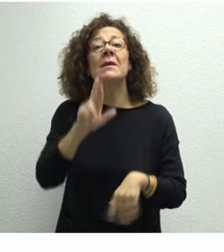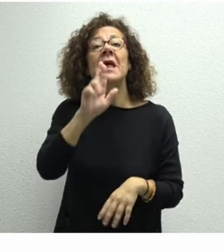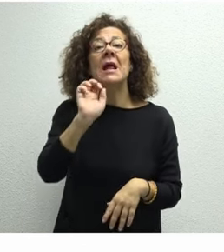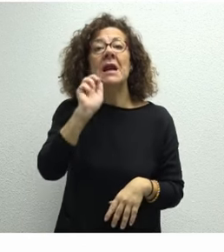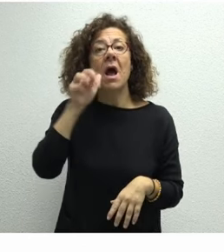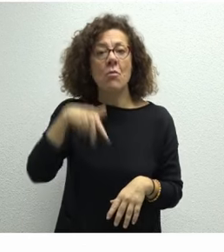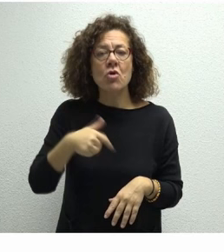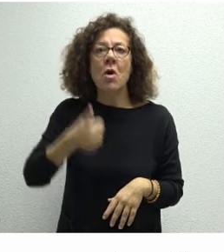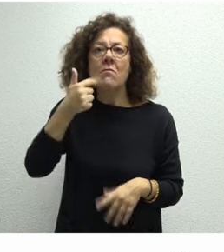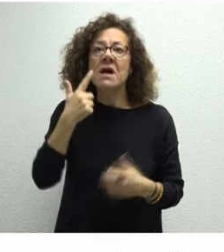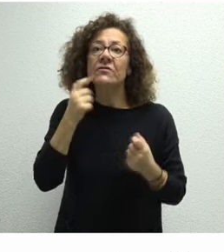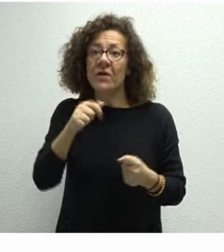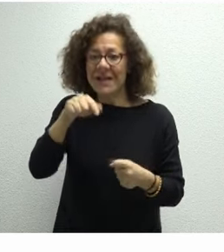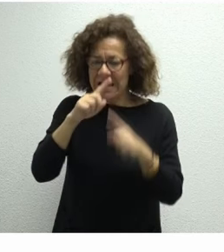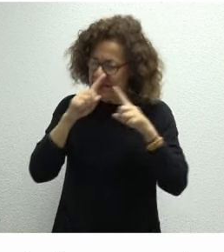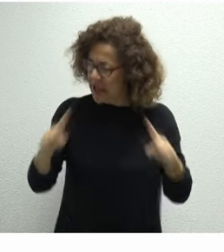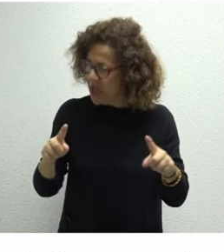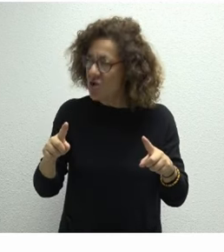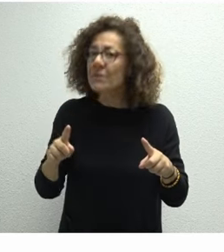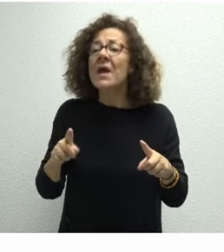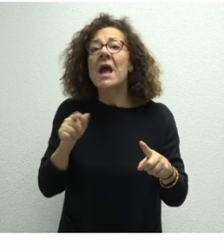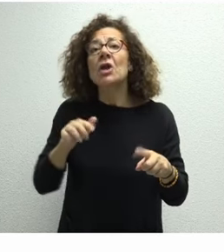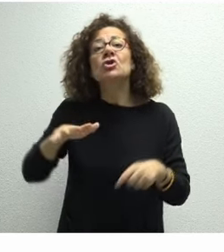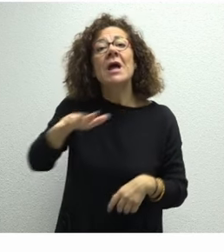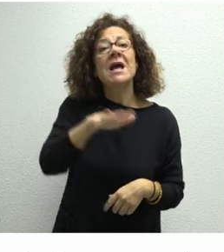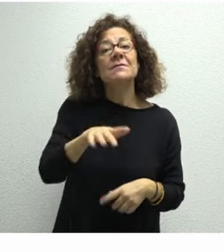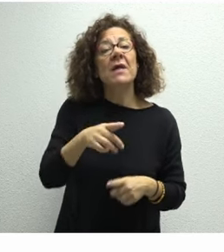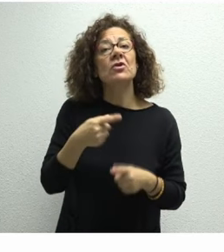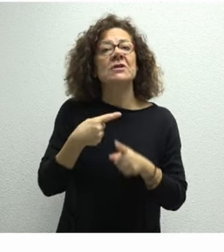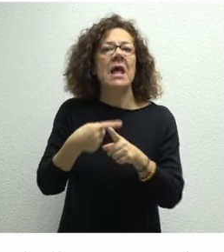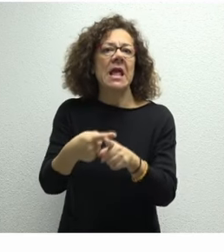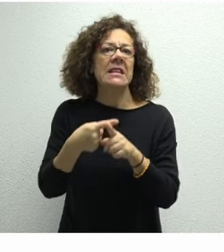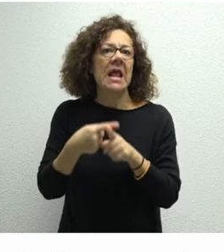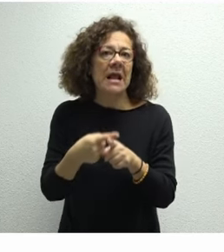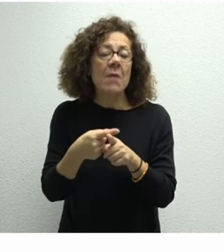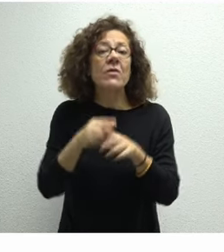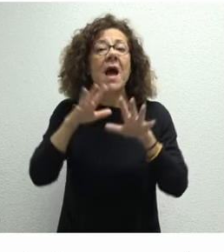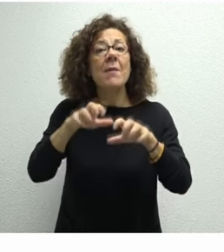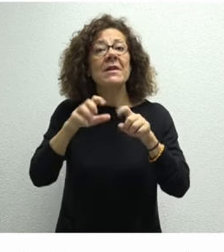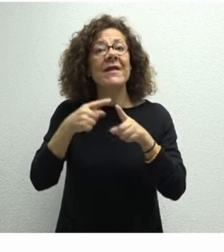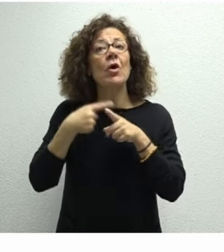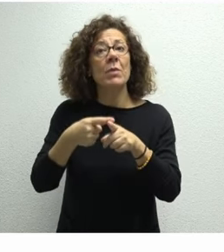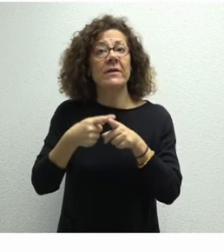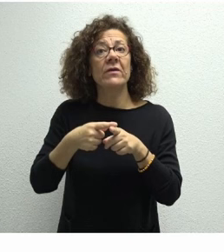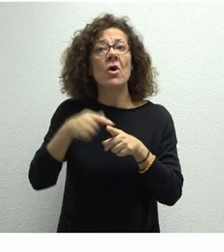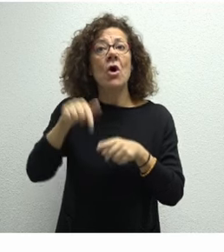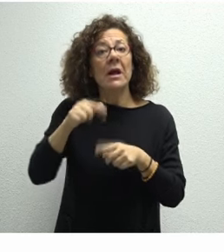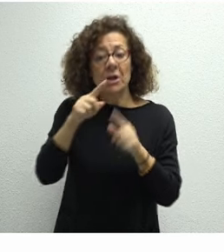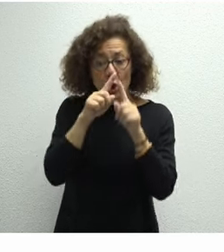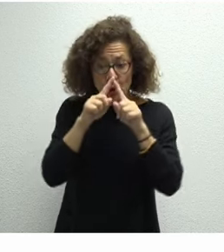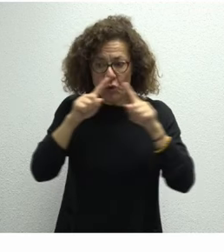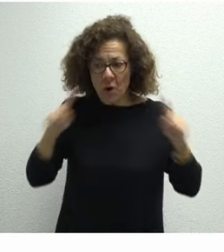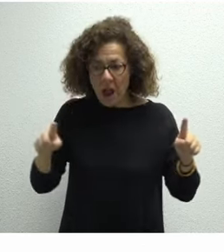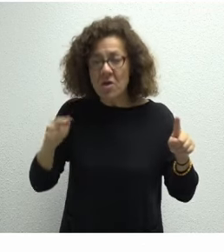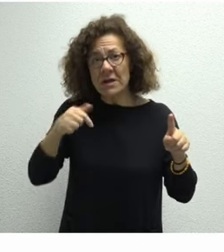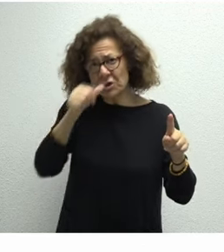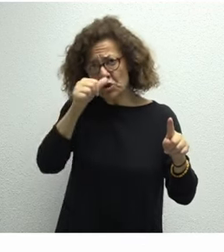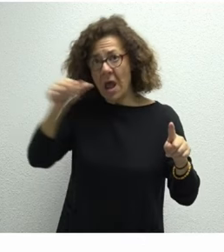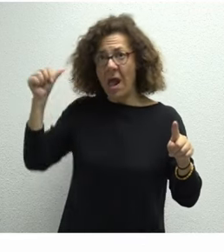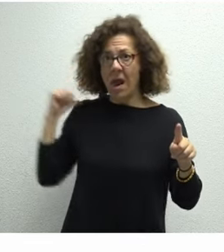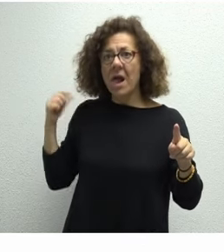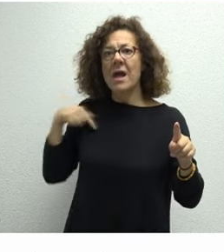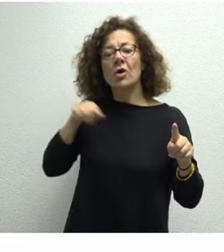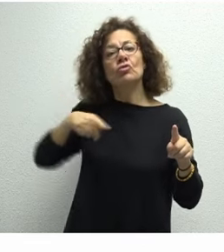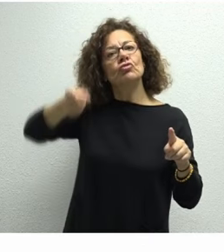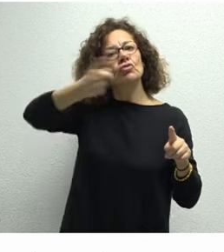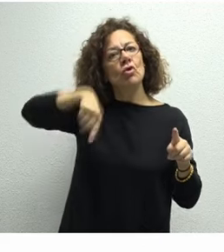más intensamente este año que nunca y los espacios de intercambio y de aprendizaje compartido que hemos compartido a lo largo del año y estos años atrás con todos vosotros